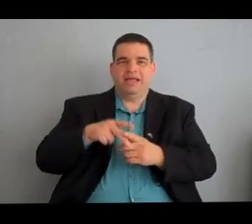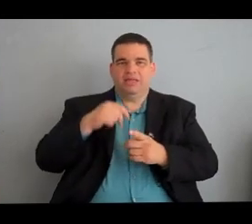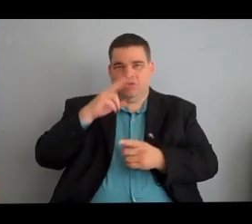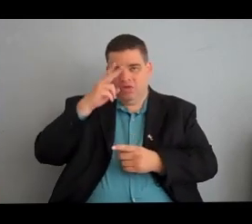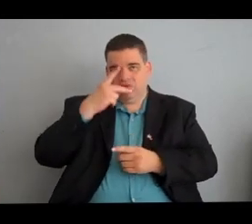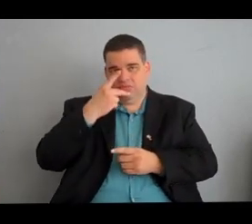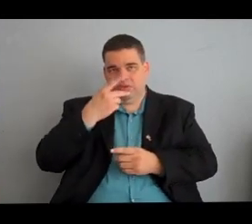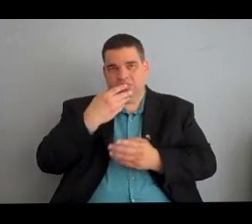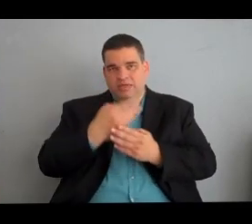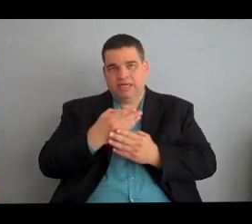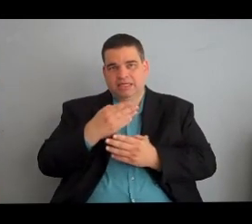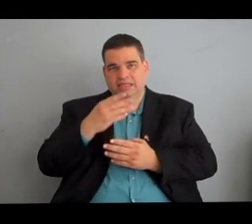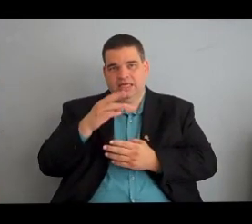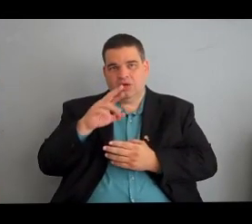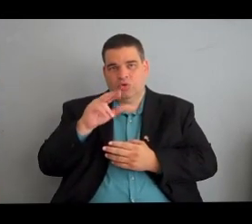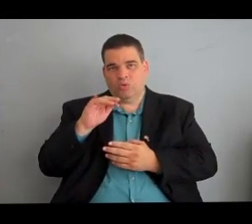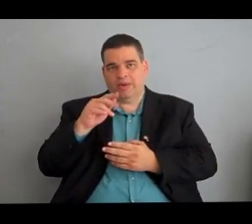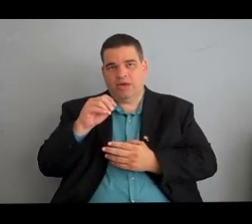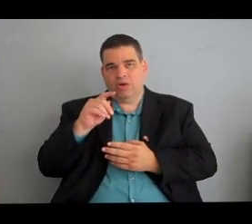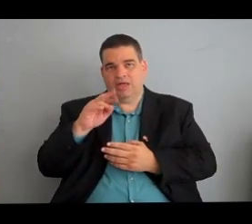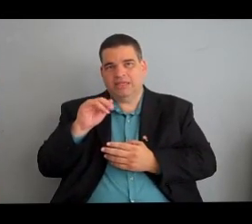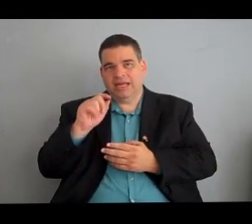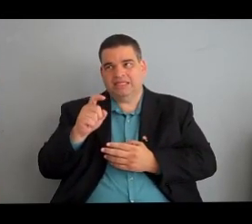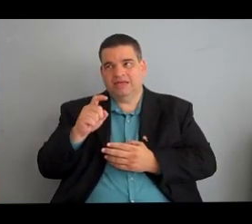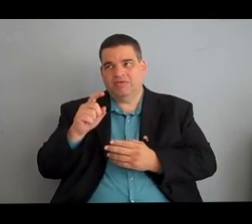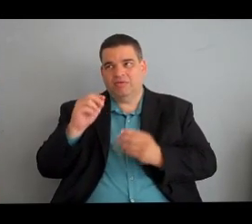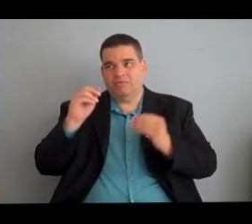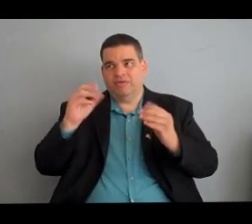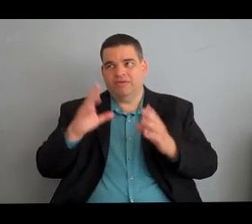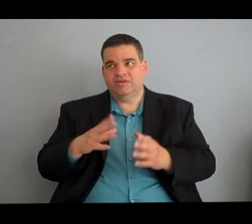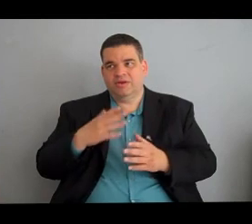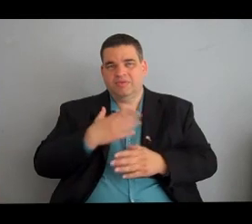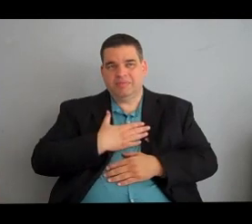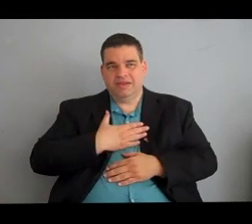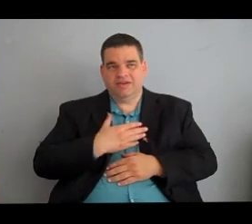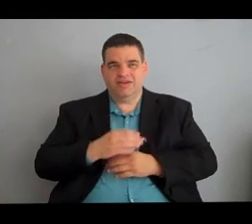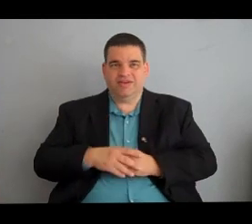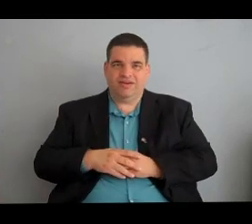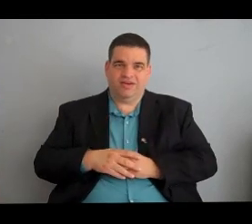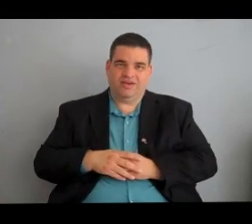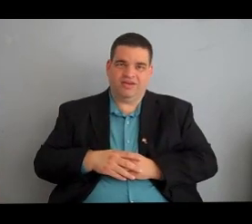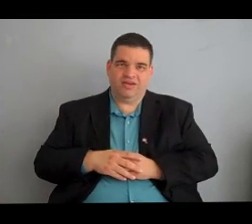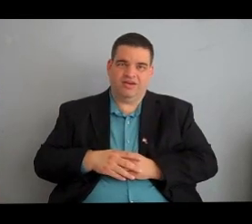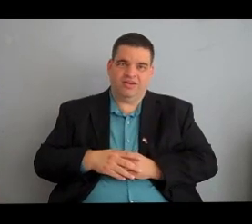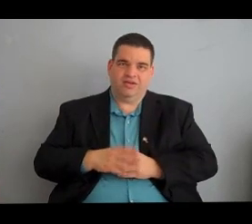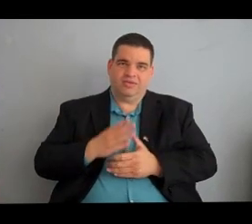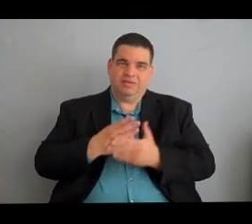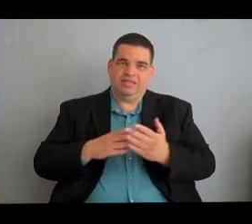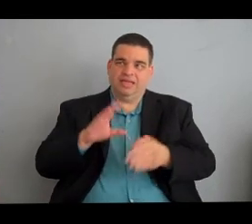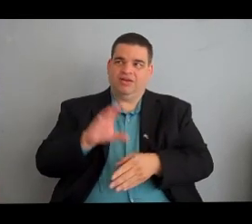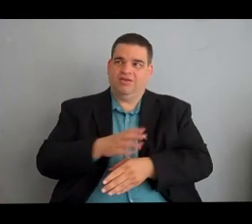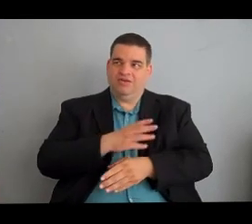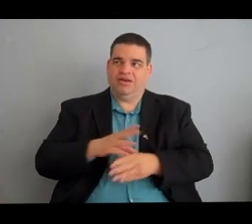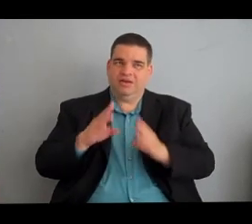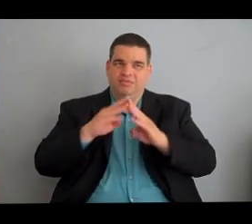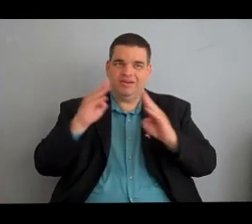un profesor mío. Yo fui parte de. Soy parte de la Coral Municipal de Ponce. Mira cómo me lian, ya está.